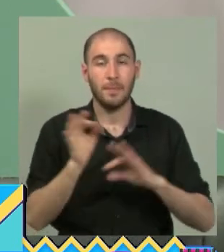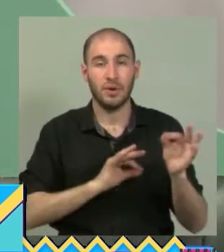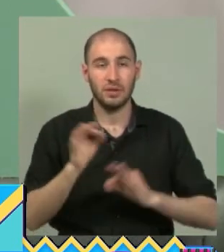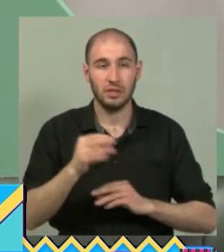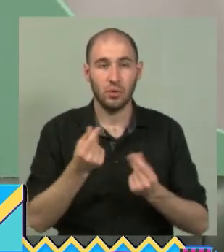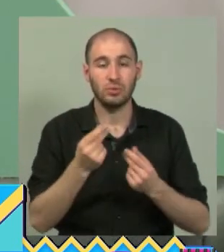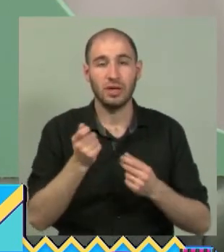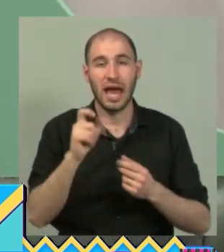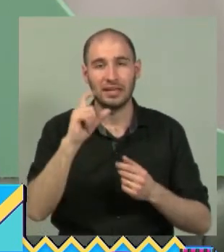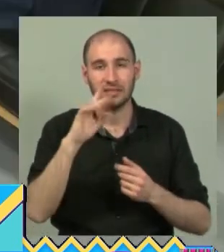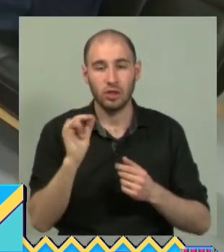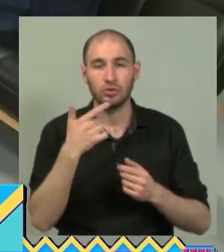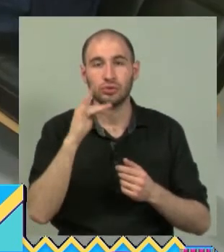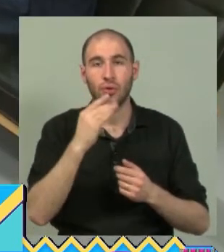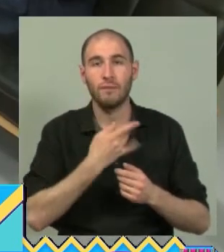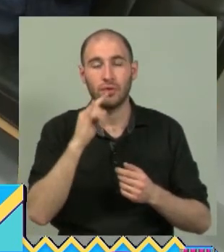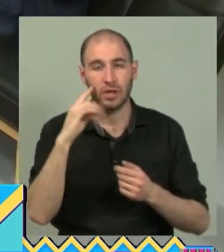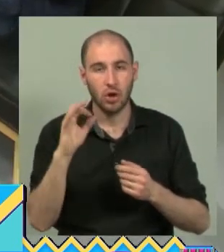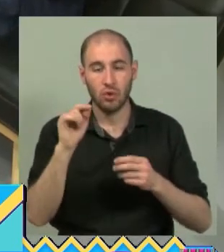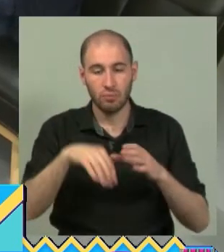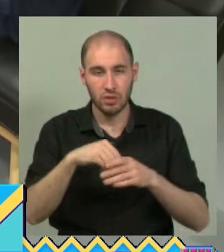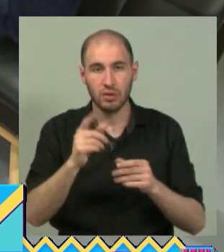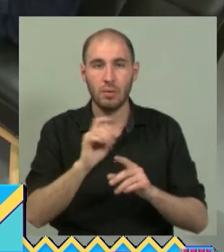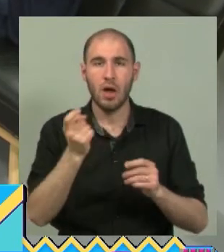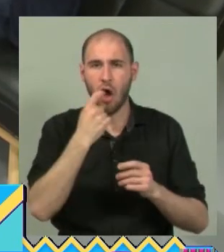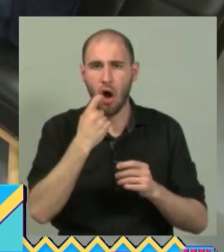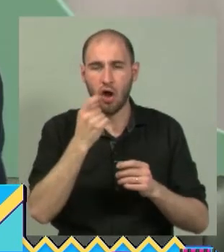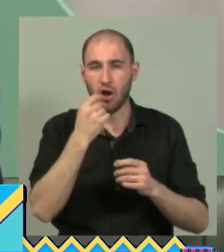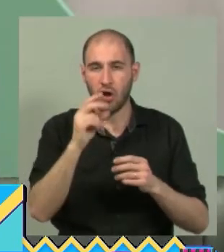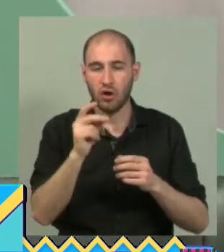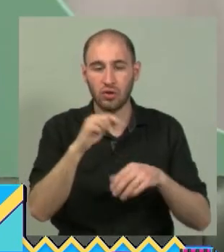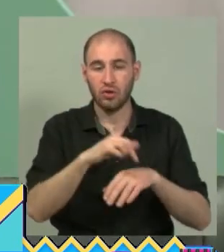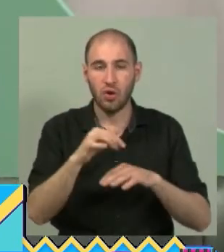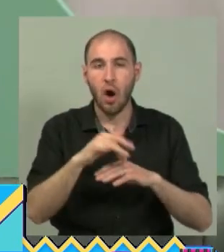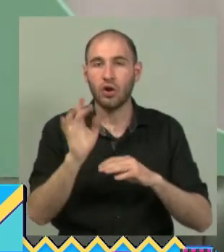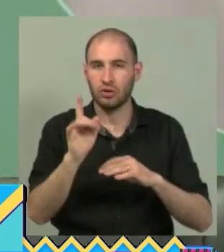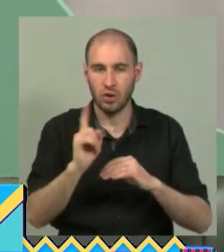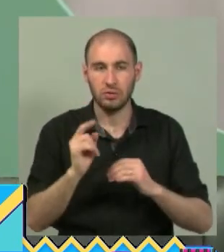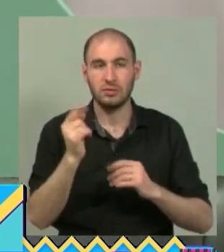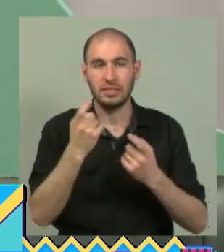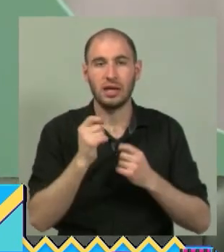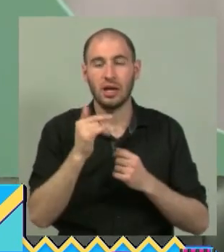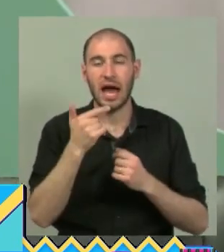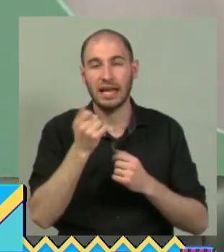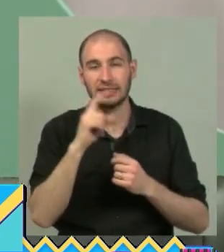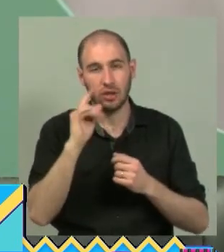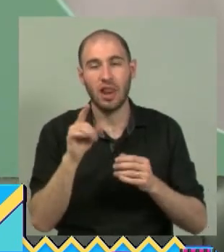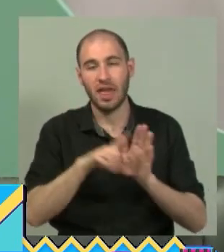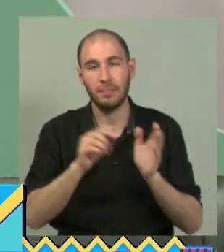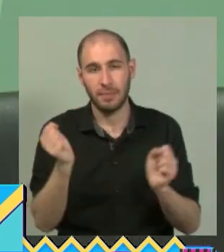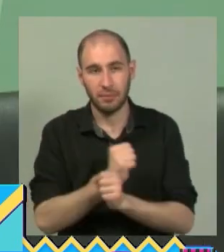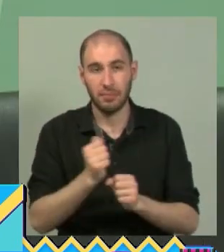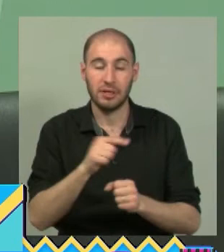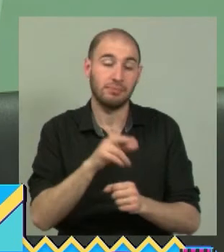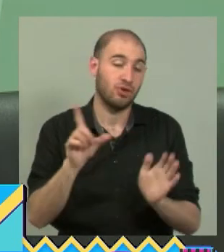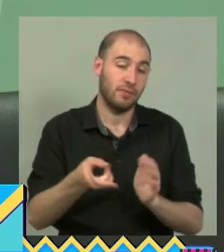a usar ácido sulfúrico. Obviamente no es un proyecto de oro, por lo tanto no usa cianuro. Sí debería usar ácido sulfúrico si la ley se lo permitiera, no